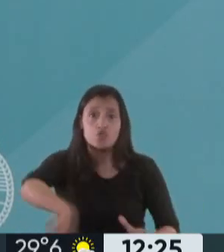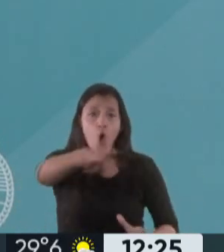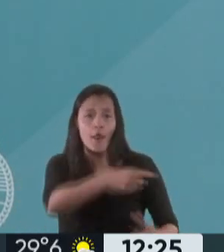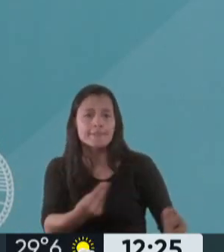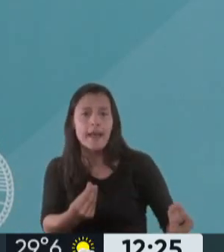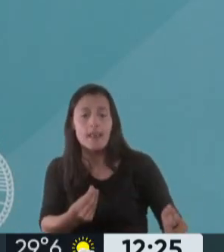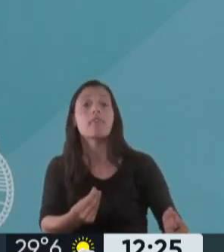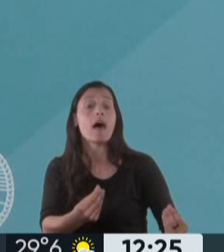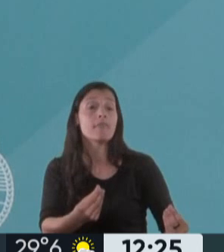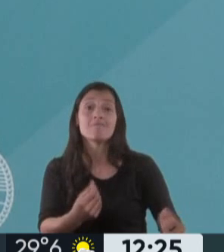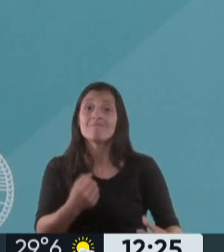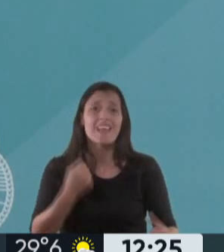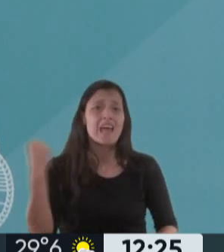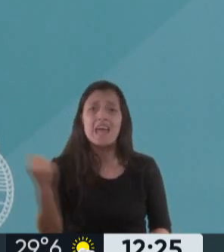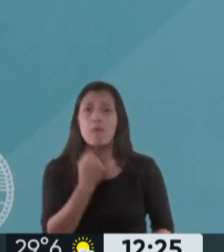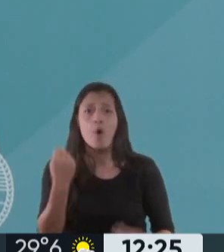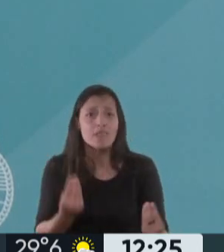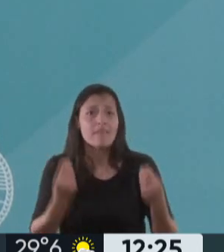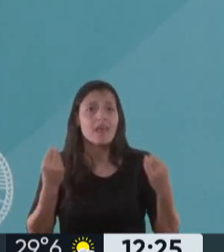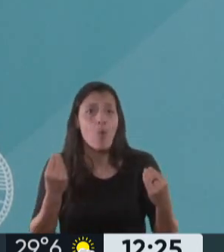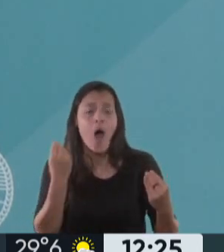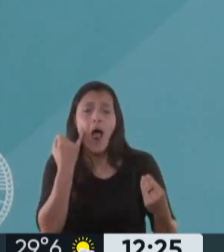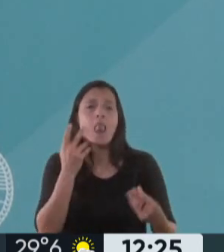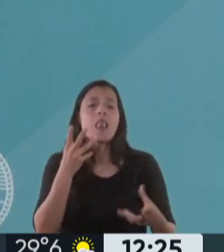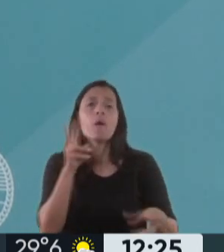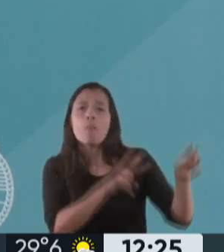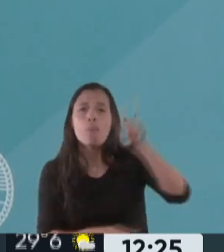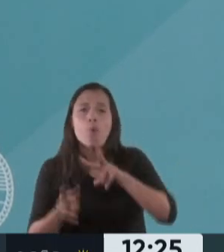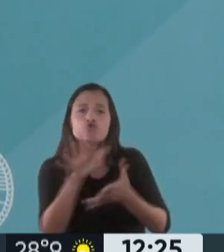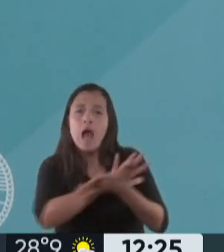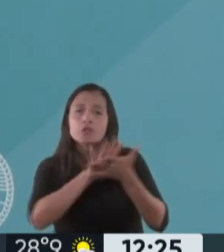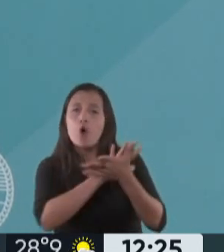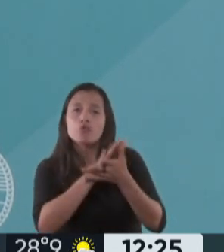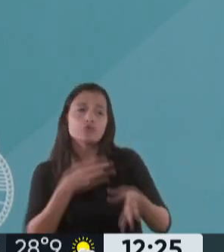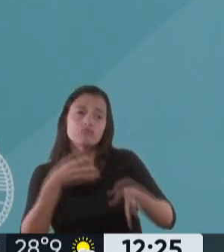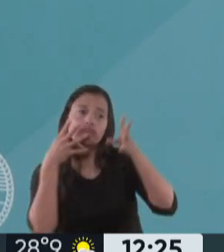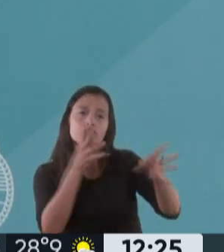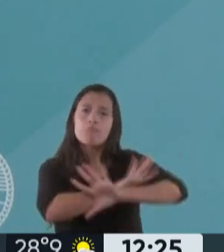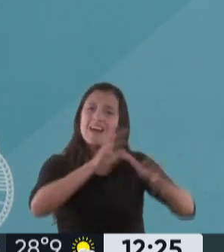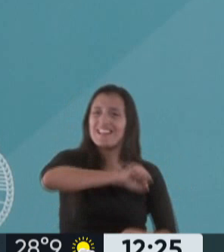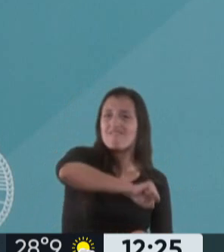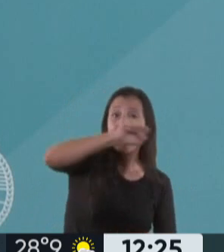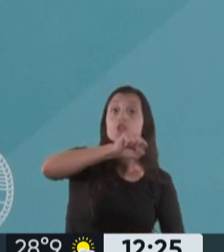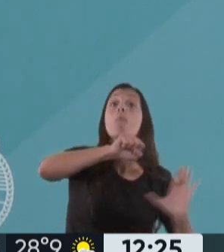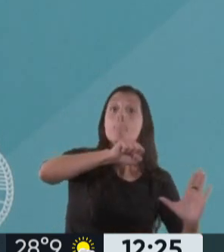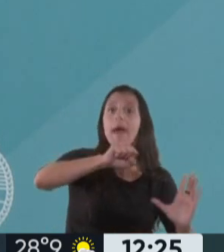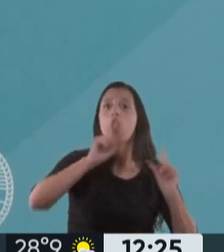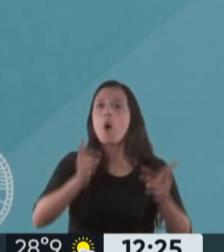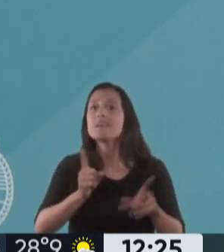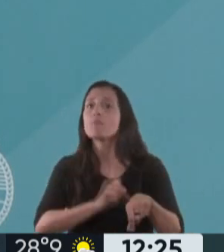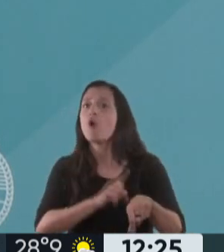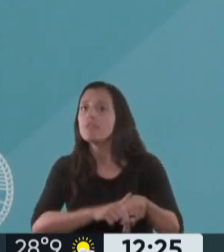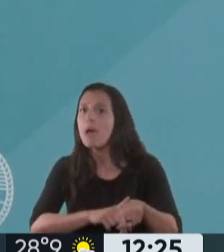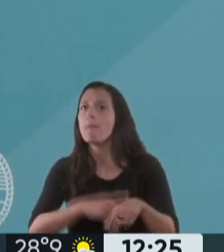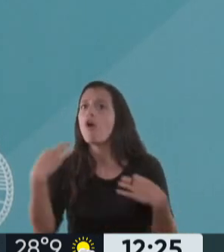necesaria es quebrar la alta inflación sin que afecte el nivel de actividad, sin que afecte